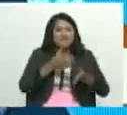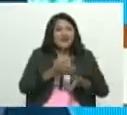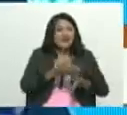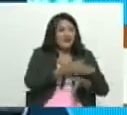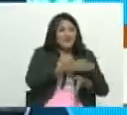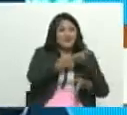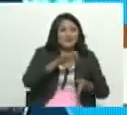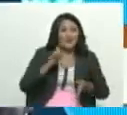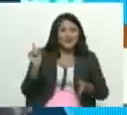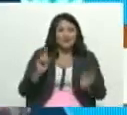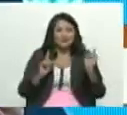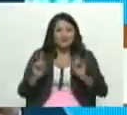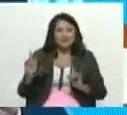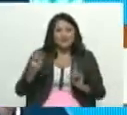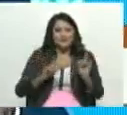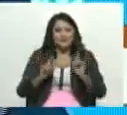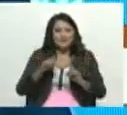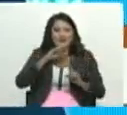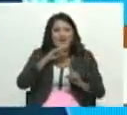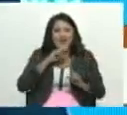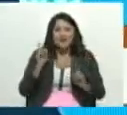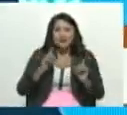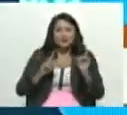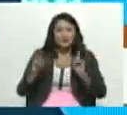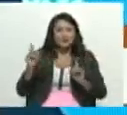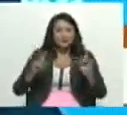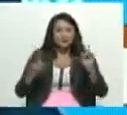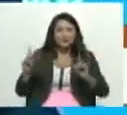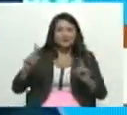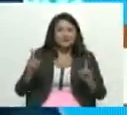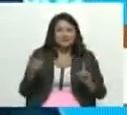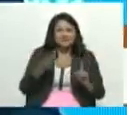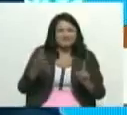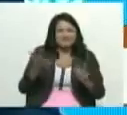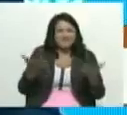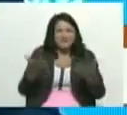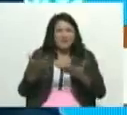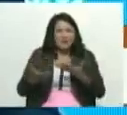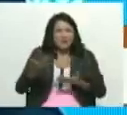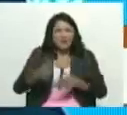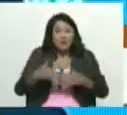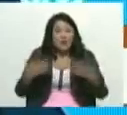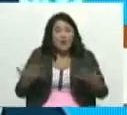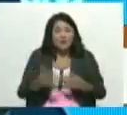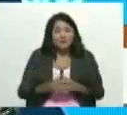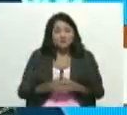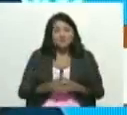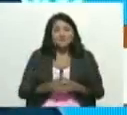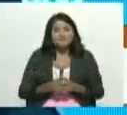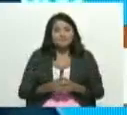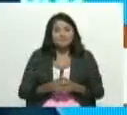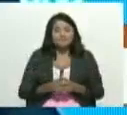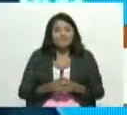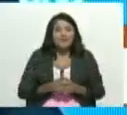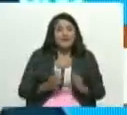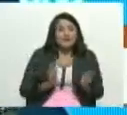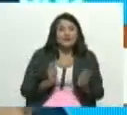de nuestra Revolución bolivariana fue ese paso extraordinario de un estado político